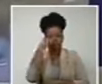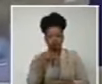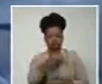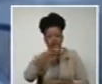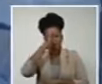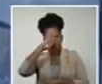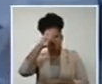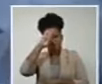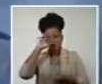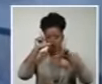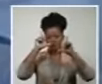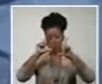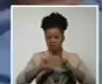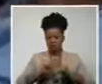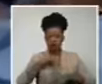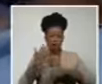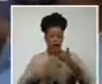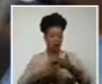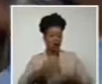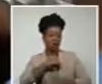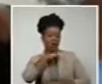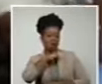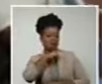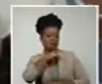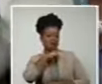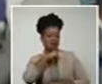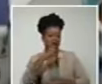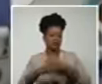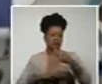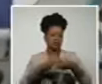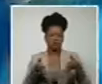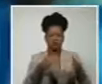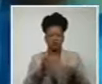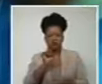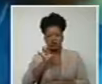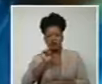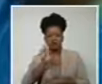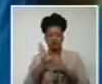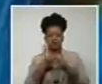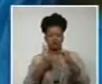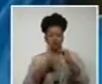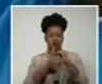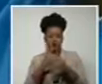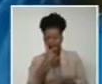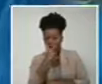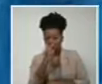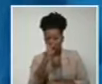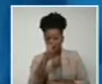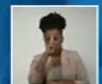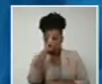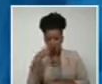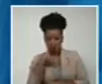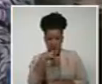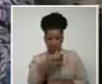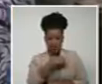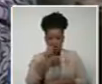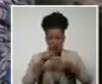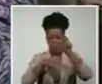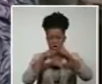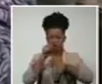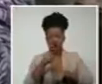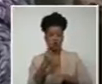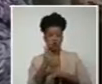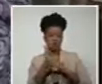y materna y se han realizado alrededor de 15 millones de consultas médicas y casi 1 millón de intervenciones quirúrgicas.